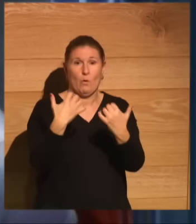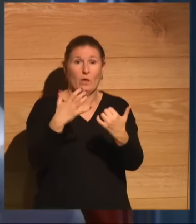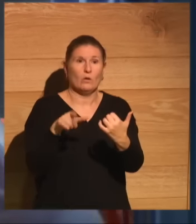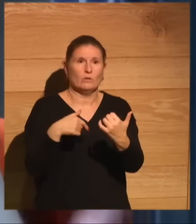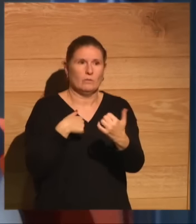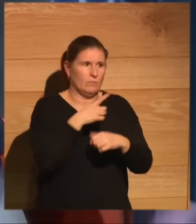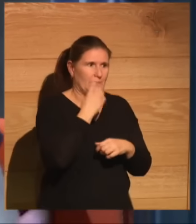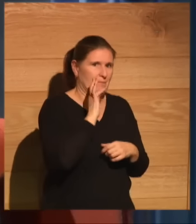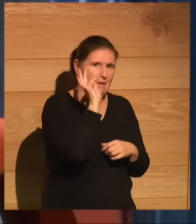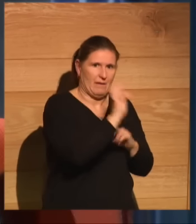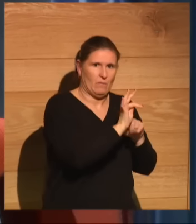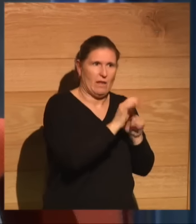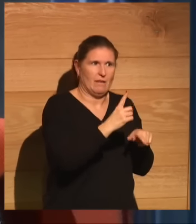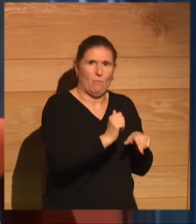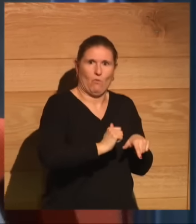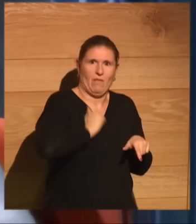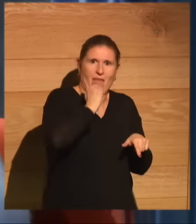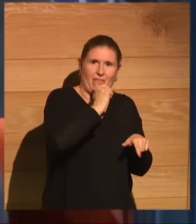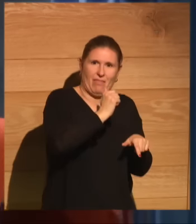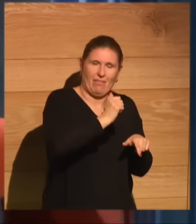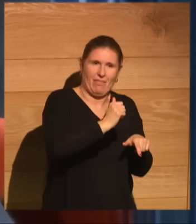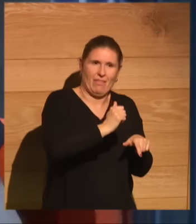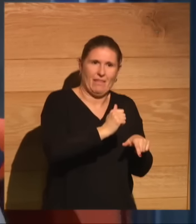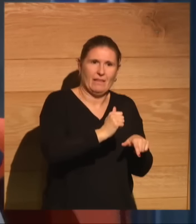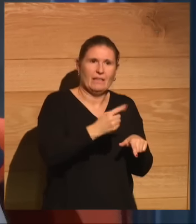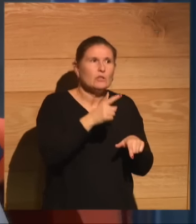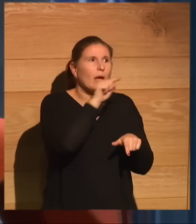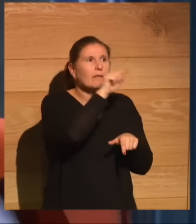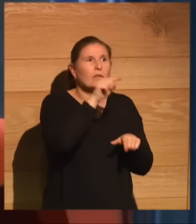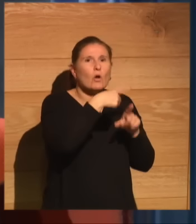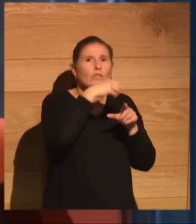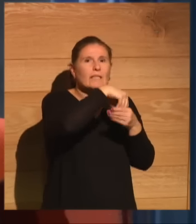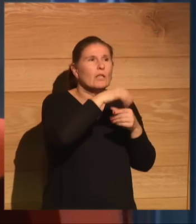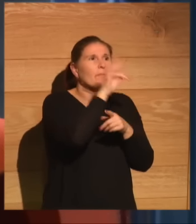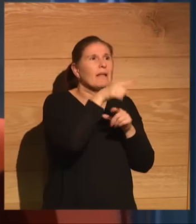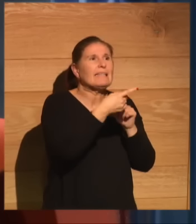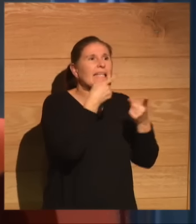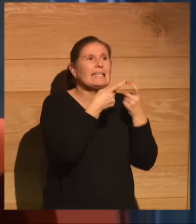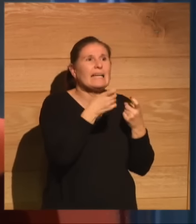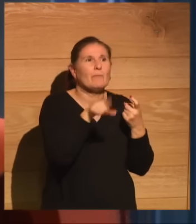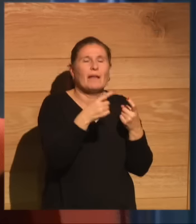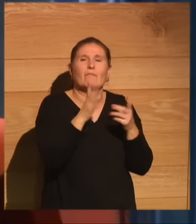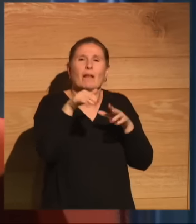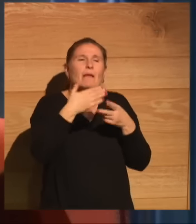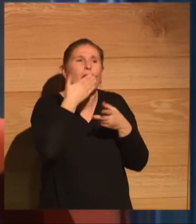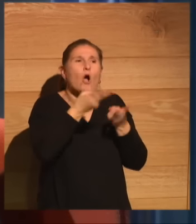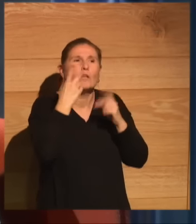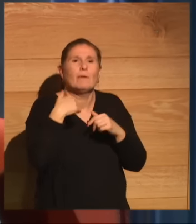para él, este era su gran oportunidad, que tengo que quitar de aquí para que me lo autoricéis, por favor, os lo